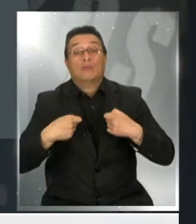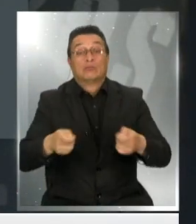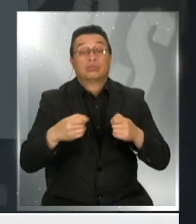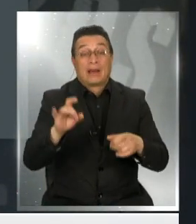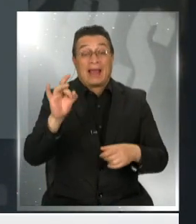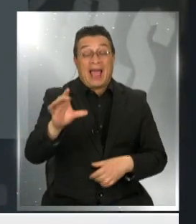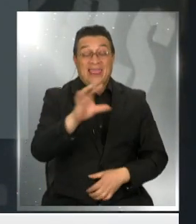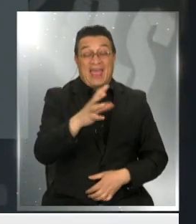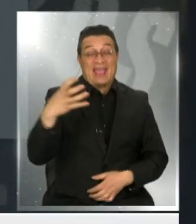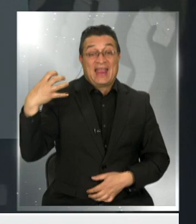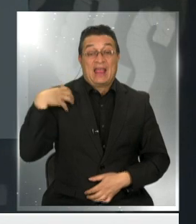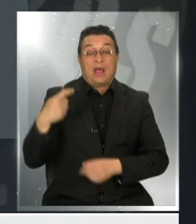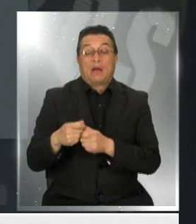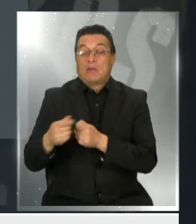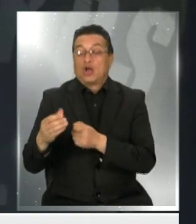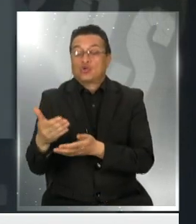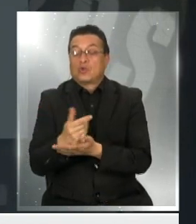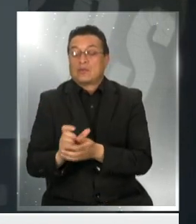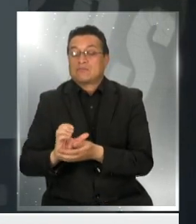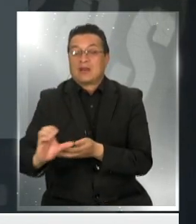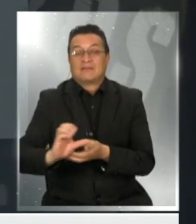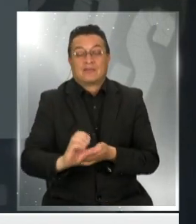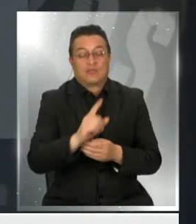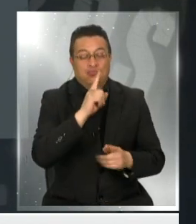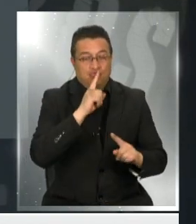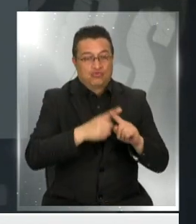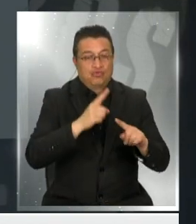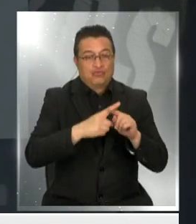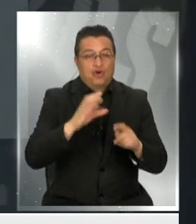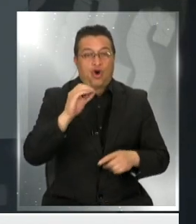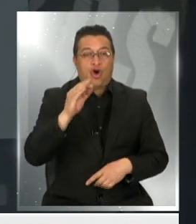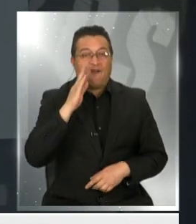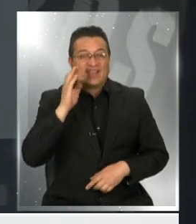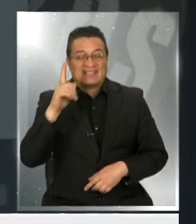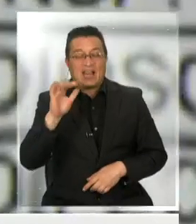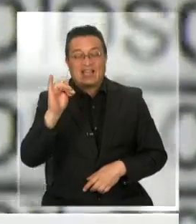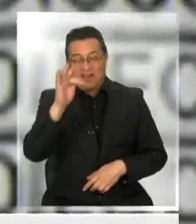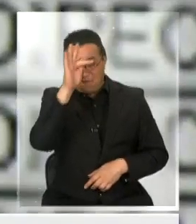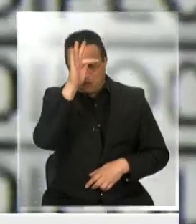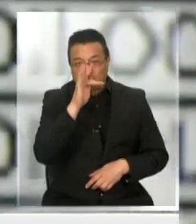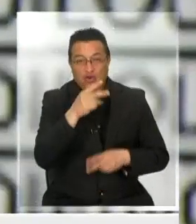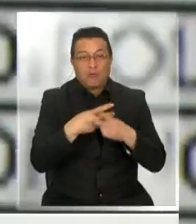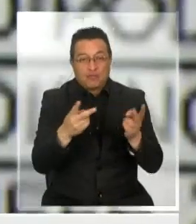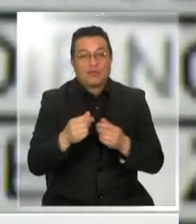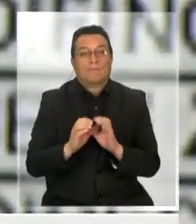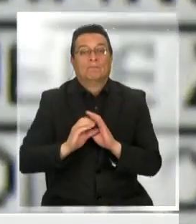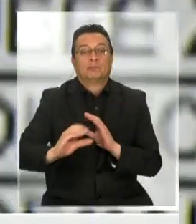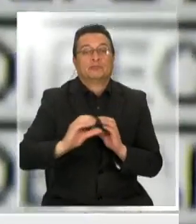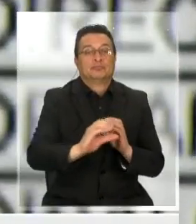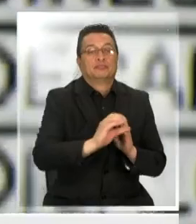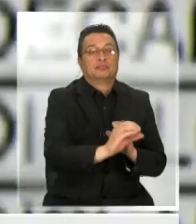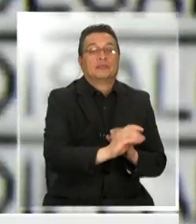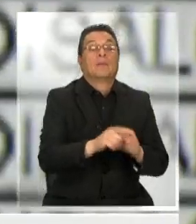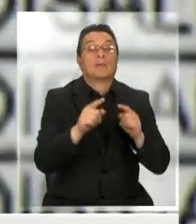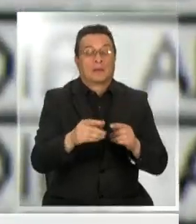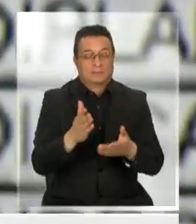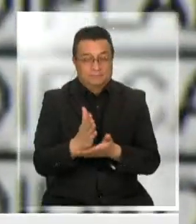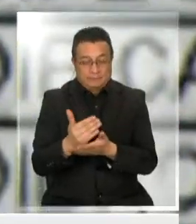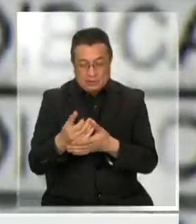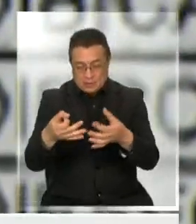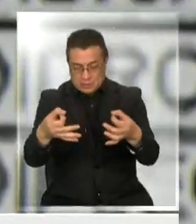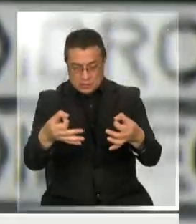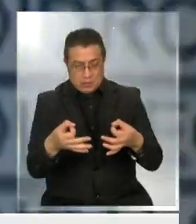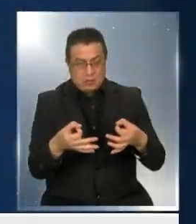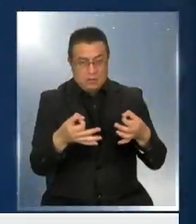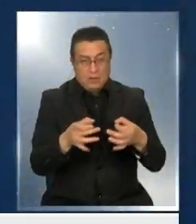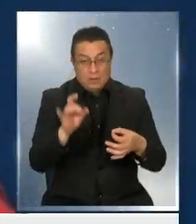lo utilizó para pagar sobresueldos a una nómina de oficiales y funcionarios públicos. Dado el detalle de las operaciones financieras, a